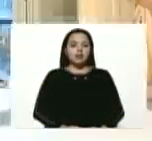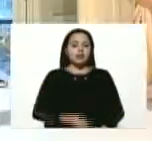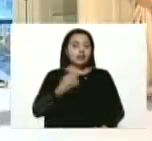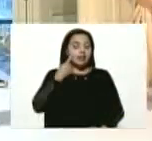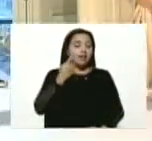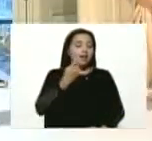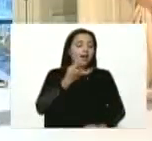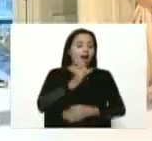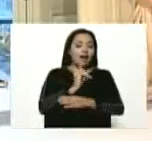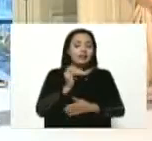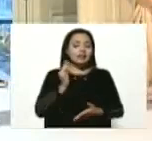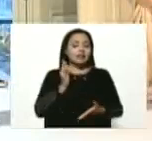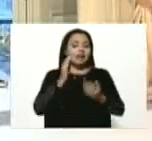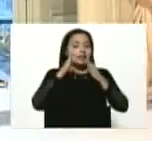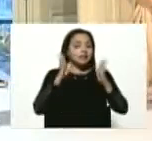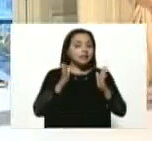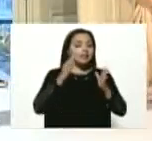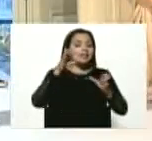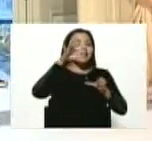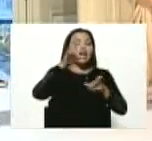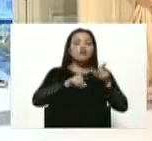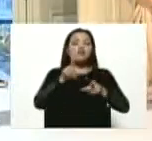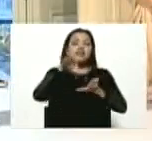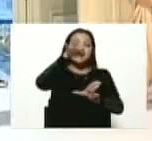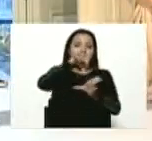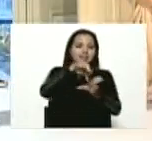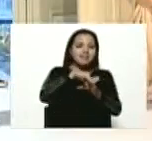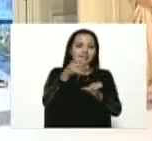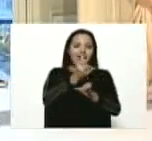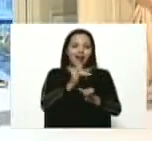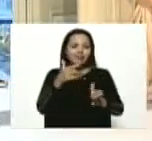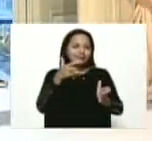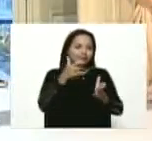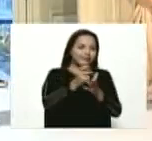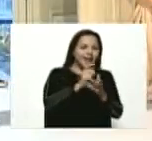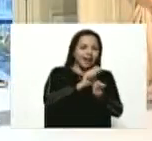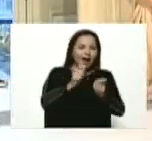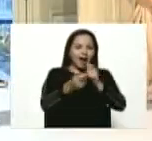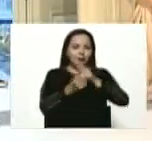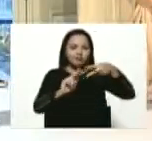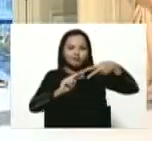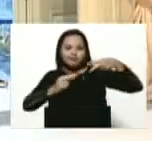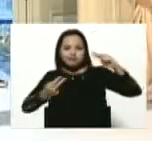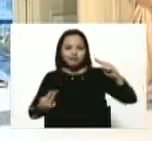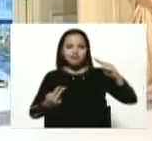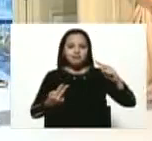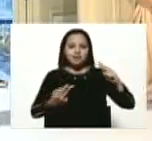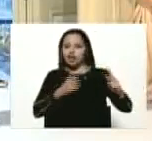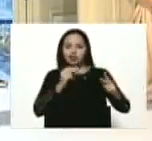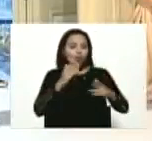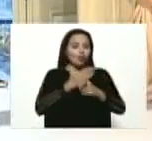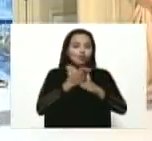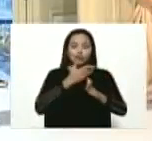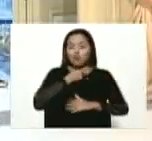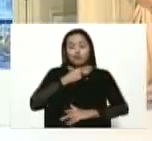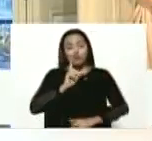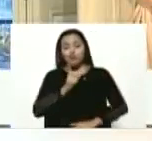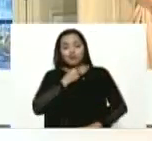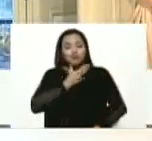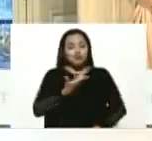puyadas, semillas de esas transgénicas, que bueno, nosotros no compartimos.